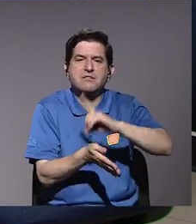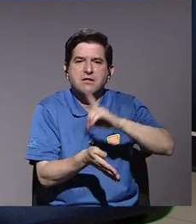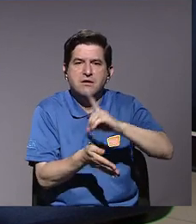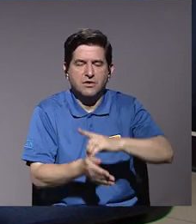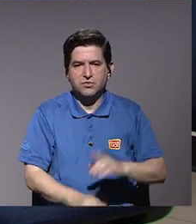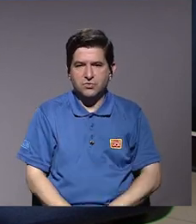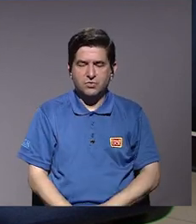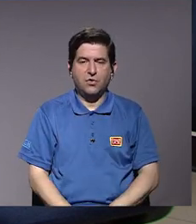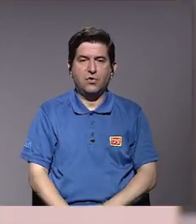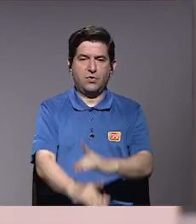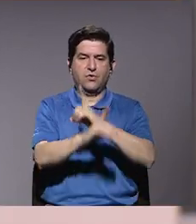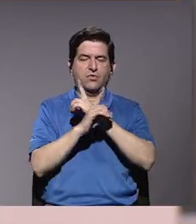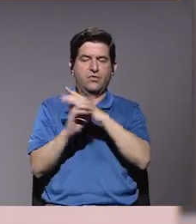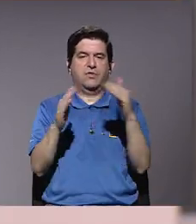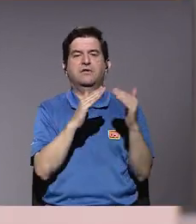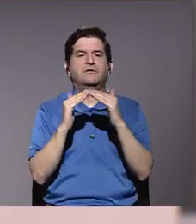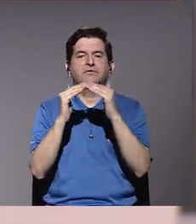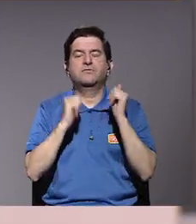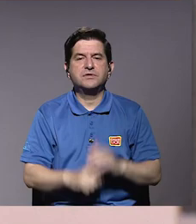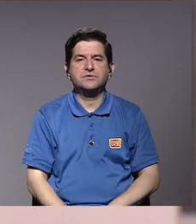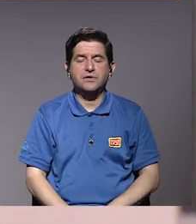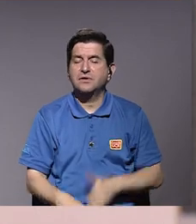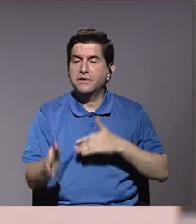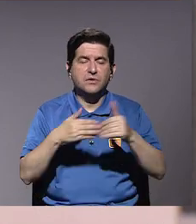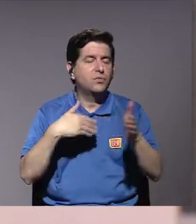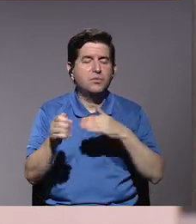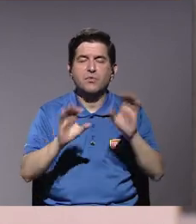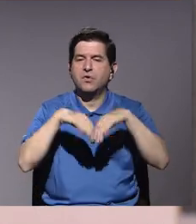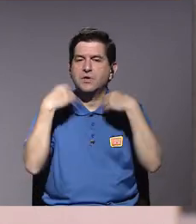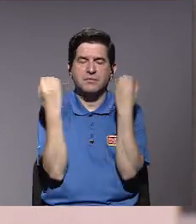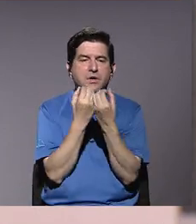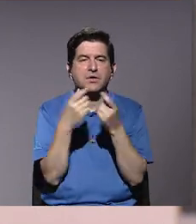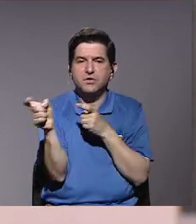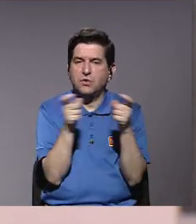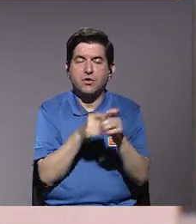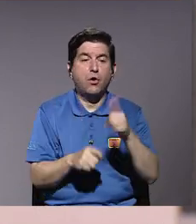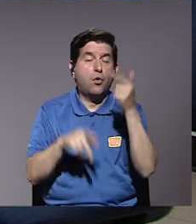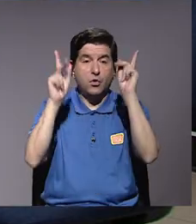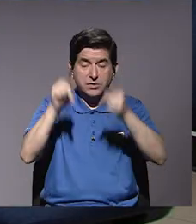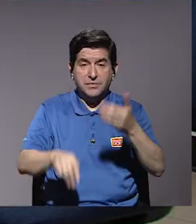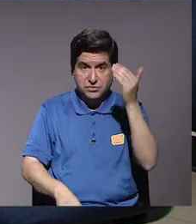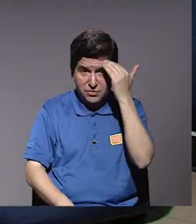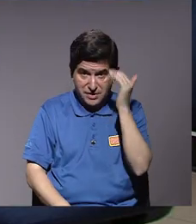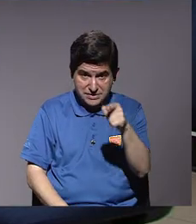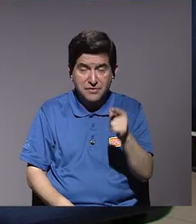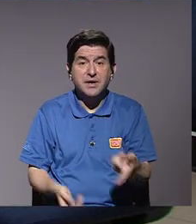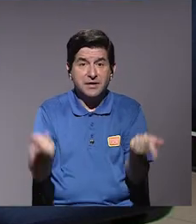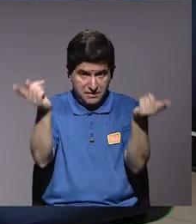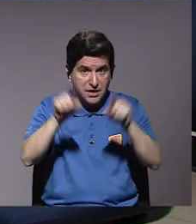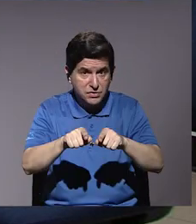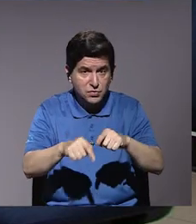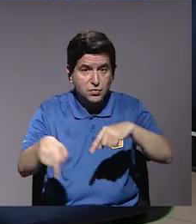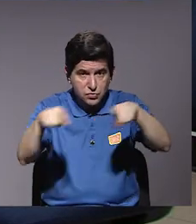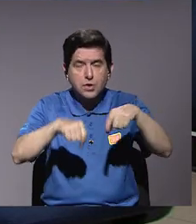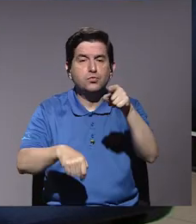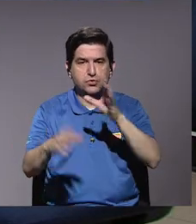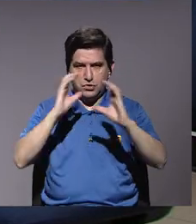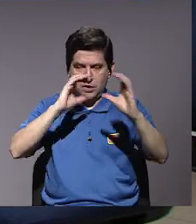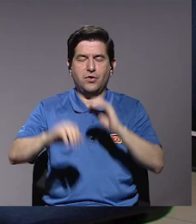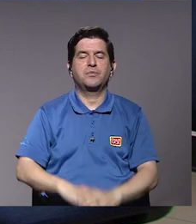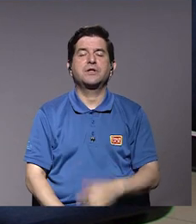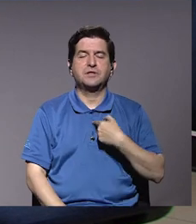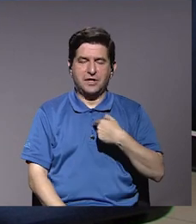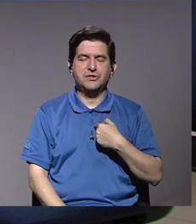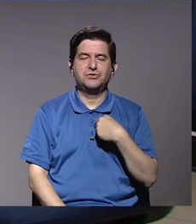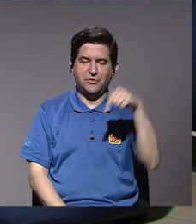médico, ante la Defensoría de los Habitantes, ante cualquier órgano de control. La otra persona tiene que saber que lo está grabando. Usted le comunica,